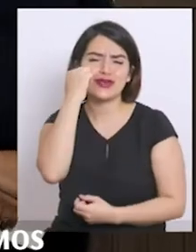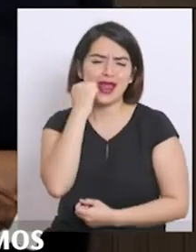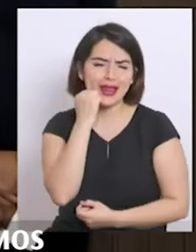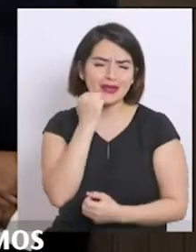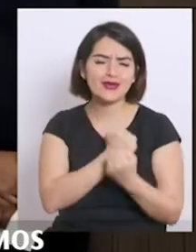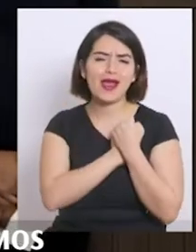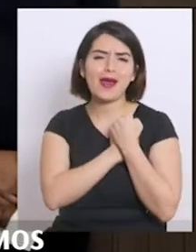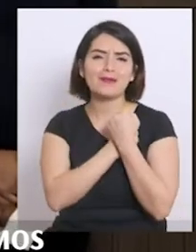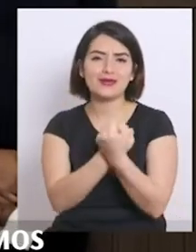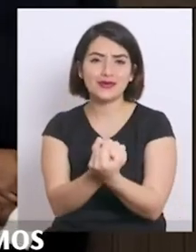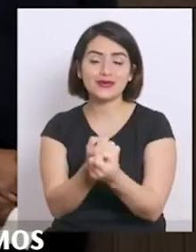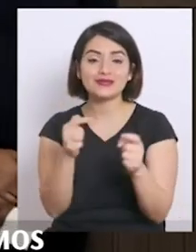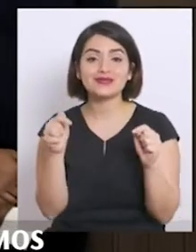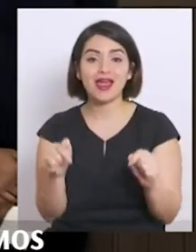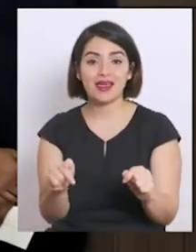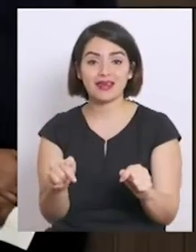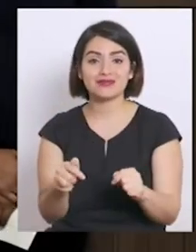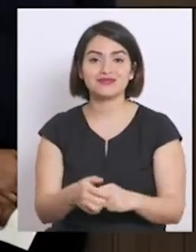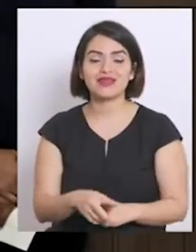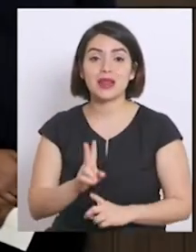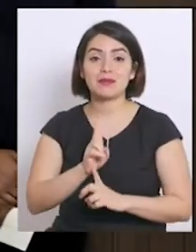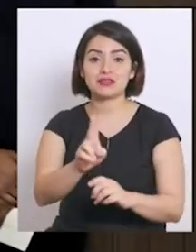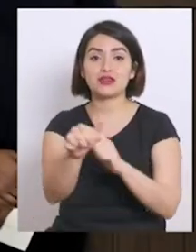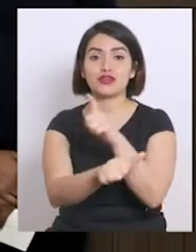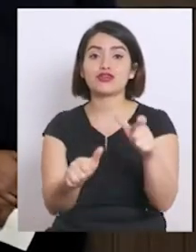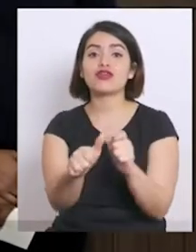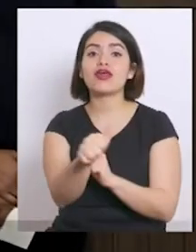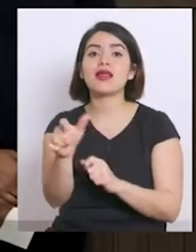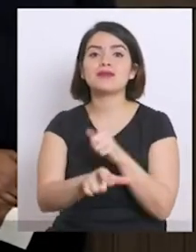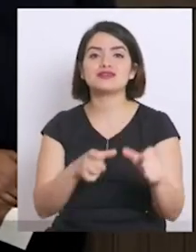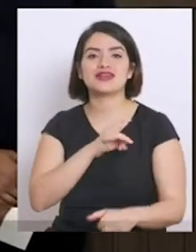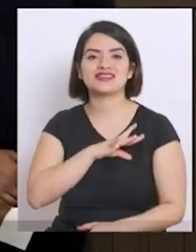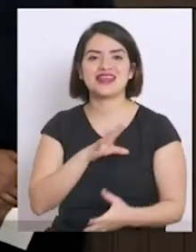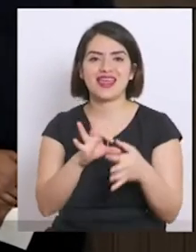mucho amor, representando a todos mis compatriotas, les quiero decir